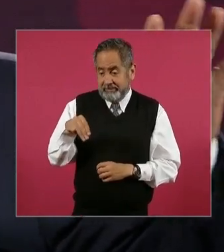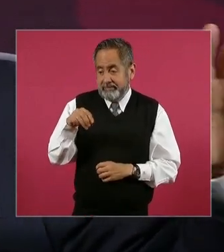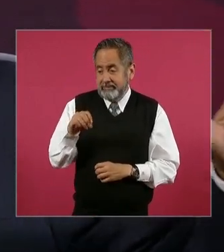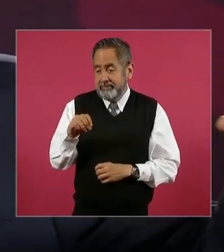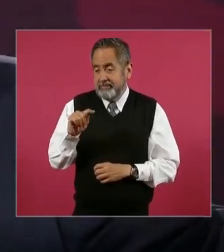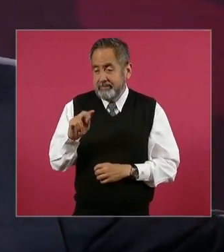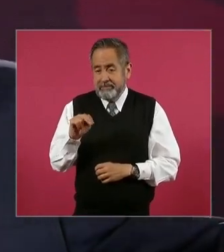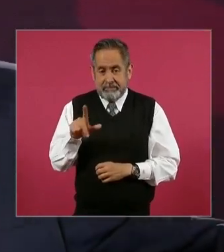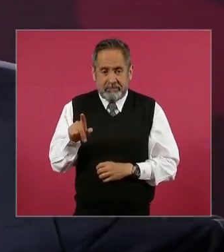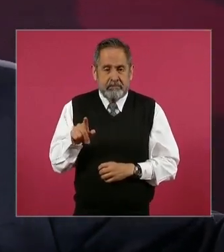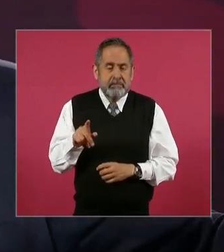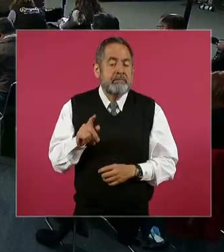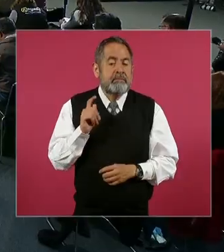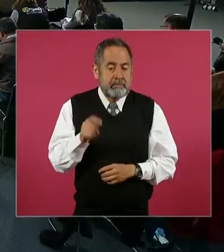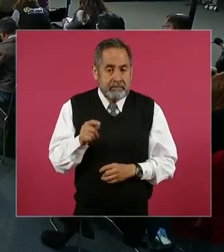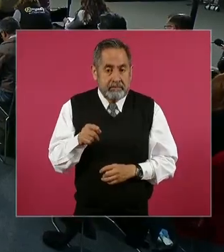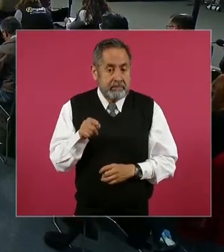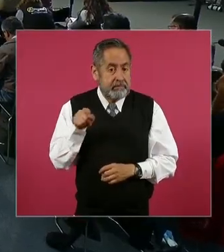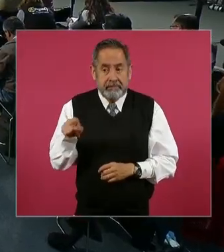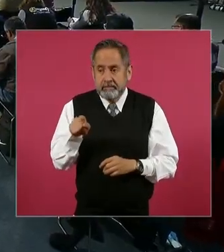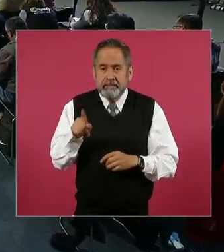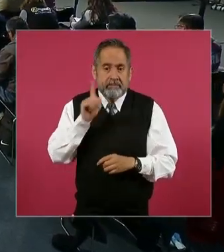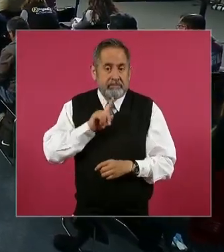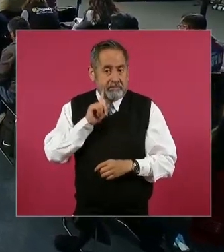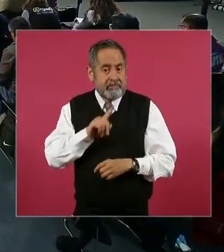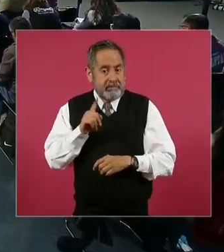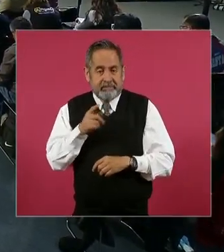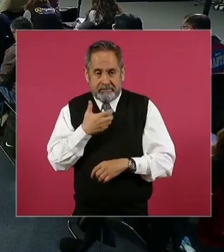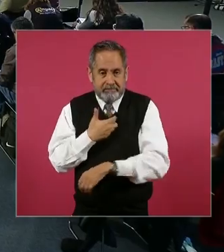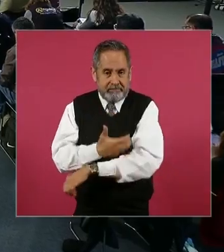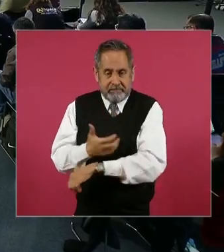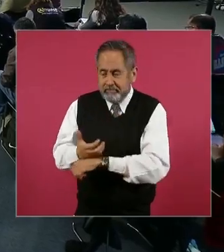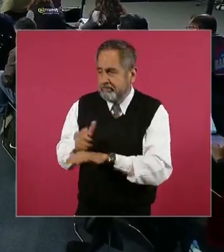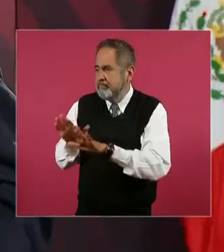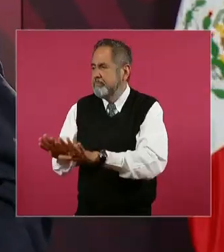ahí calmando sobre todo a las compañeras